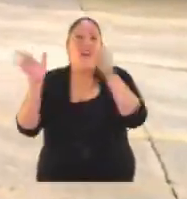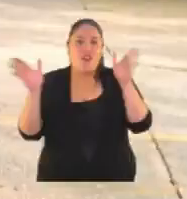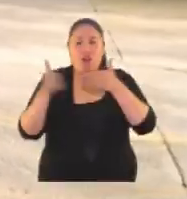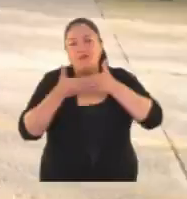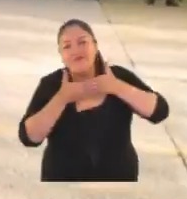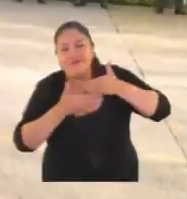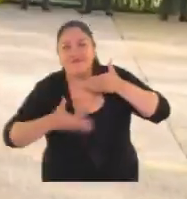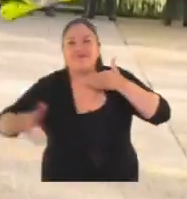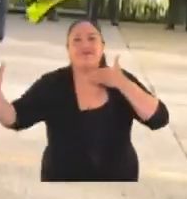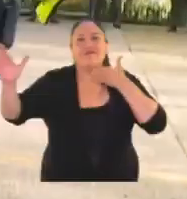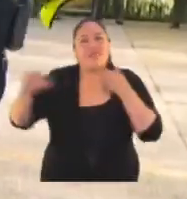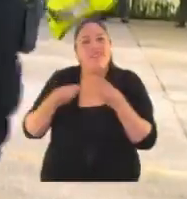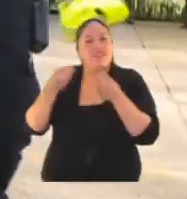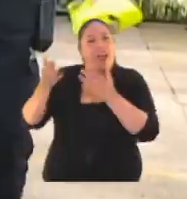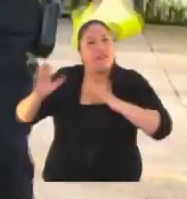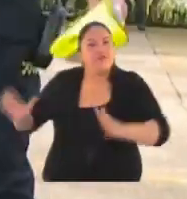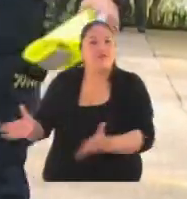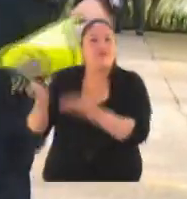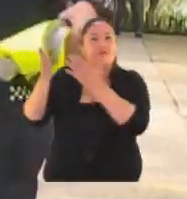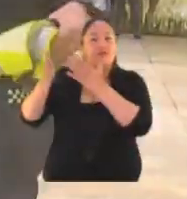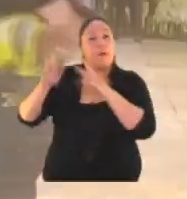sobre todo calidad de vida.